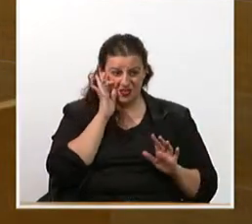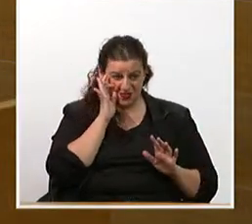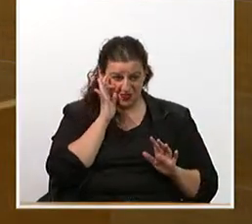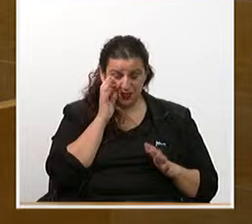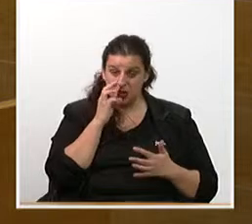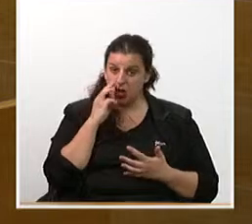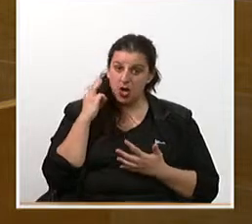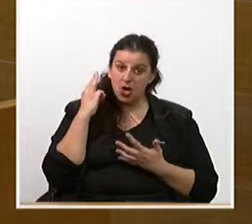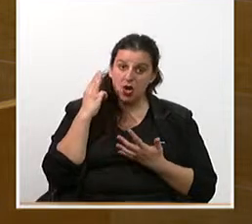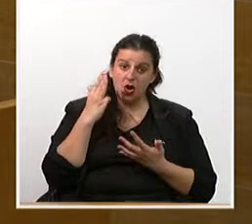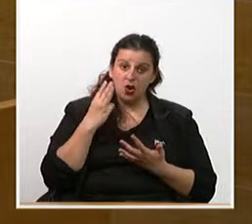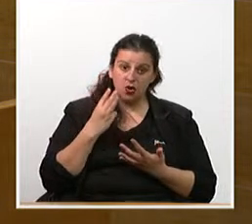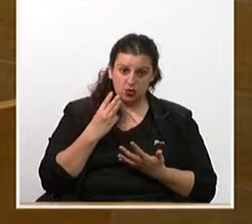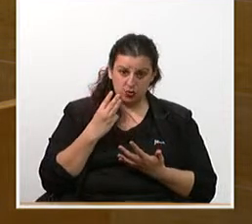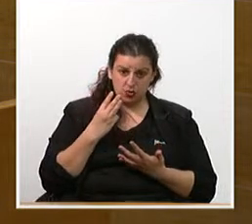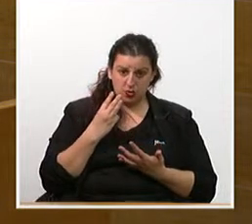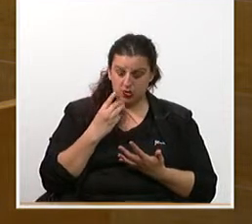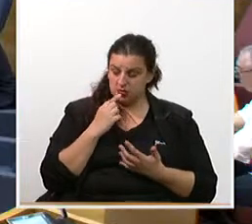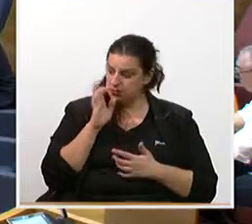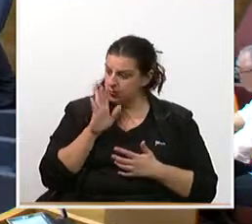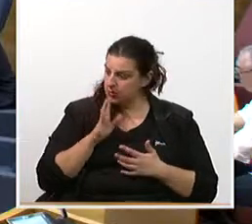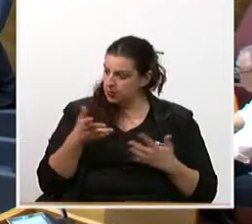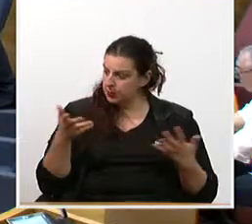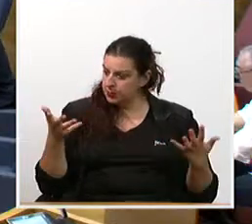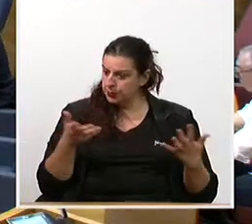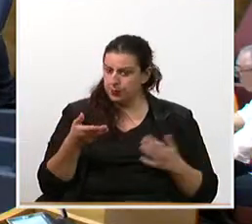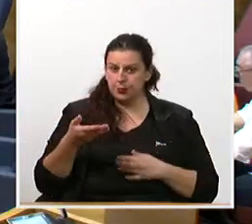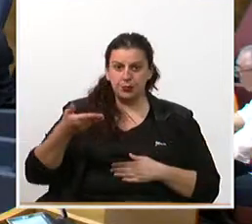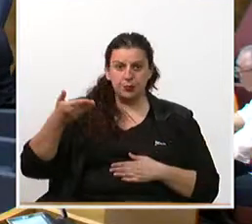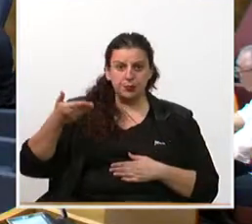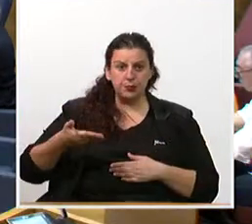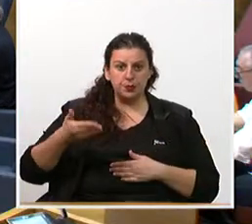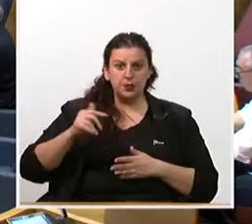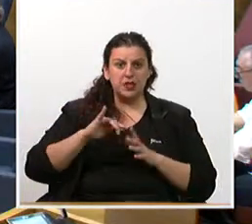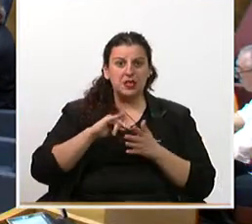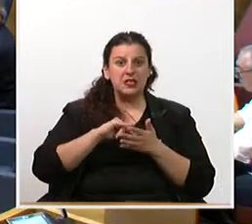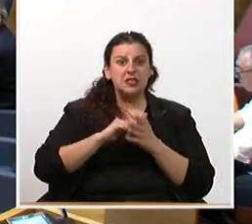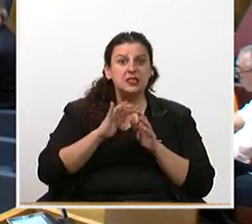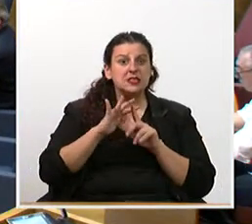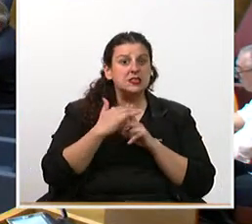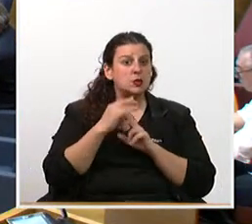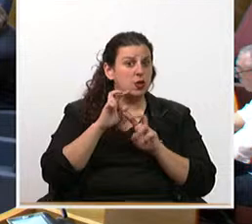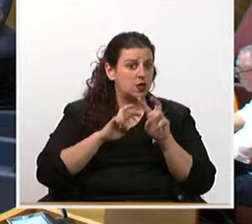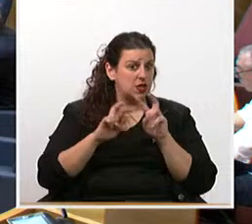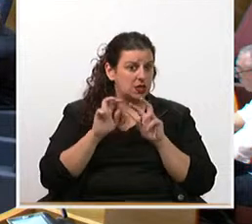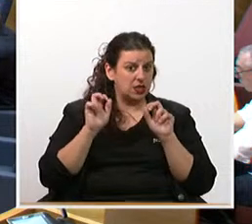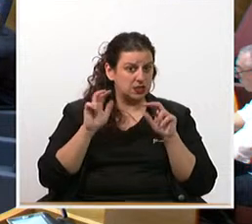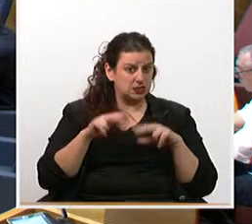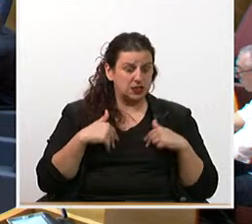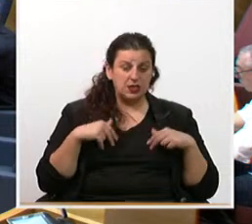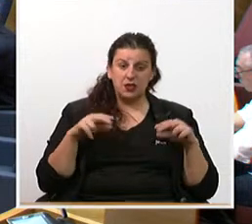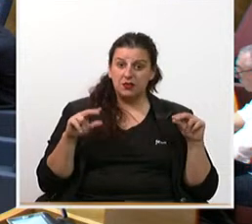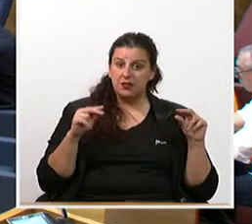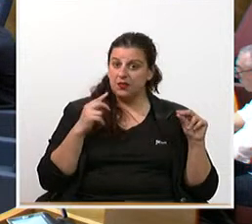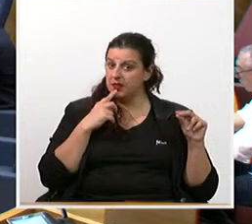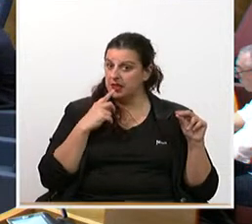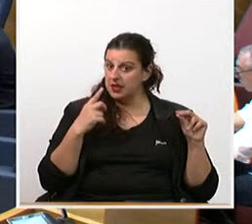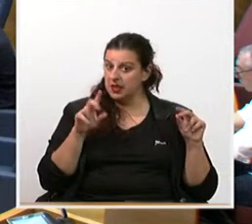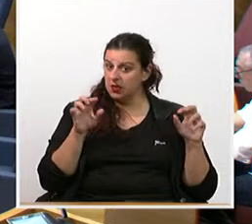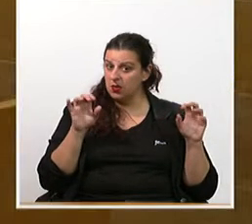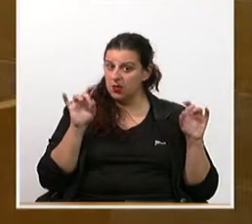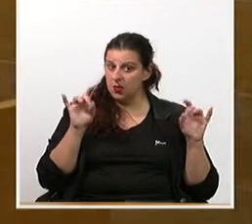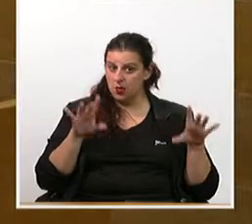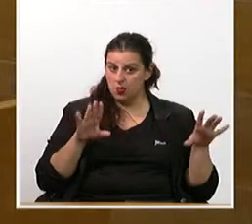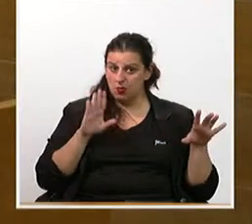8 años no les pareció ni urgente ni importante arreglar estas situaciones y termino diciendo porque como siempre se cuenta